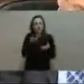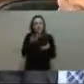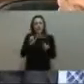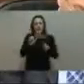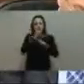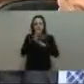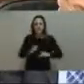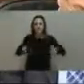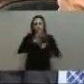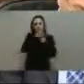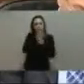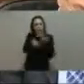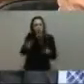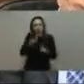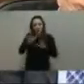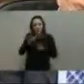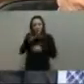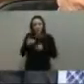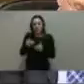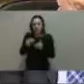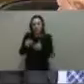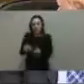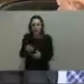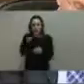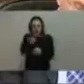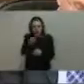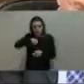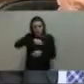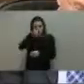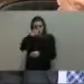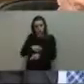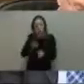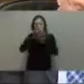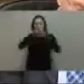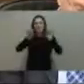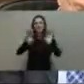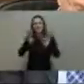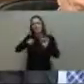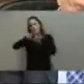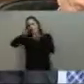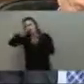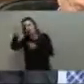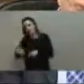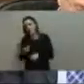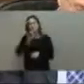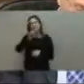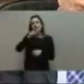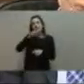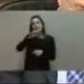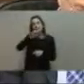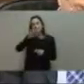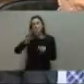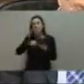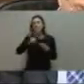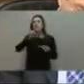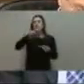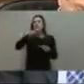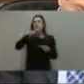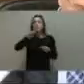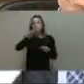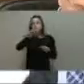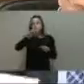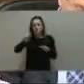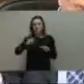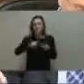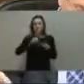sabemos todos los grupos. De esta empresa y de otras, Sedes, Hitpa, que por falta de prudencia